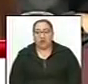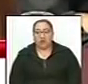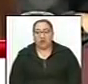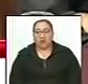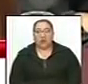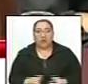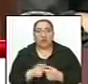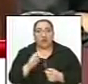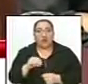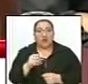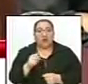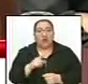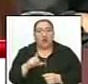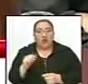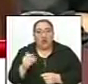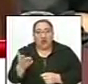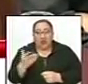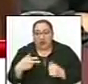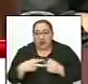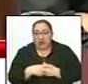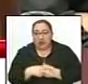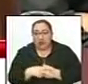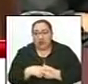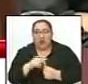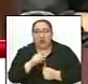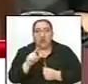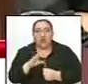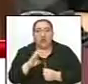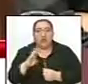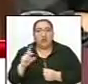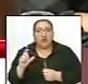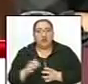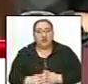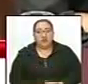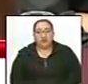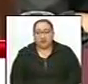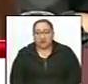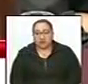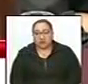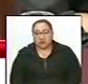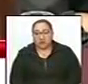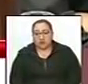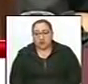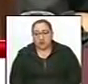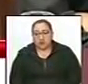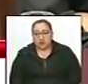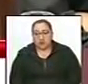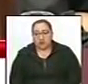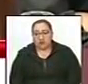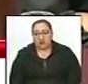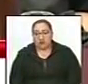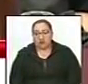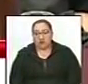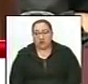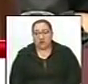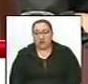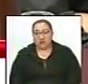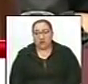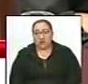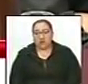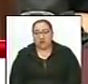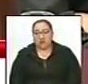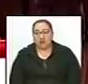congresista Mantilla. Corita Mantilla, le estás solicitando una interrupción, Corita Ceballos. Congresista Ceballos. Tiene la interrupción, Corita